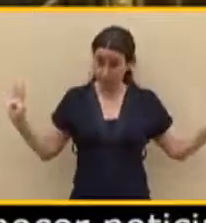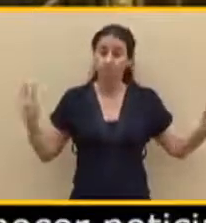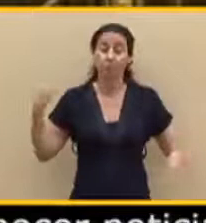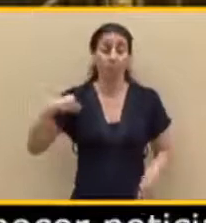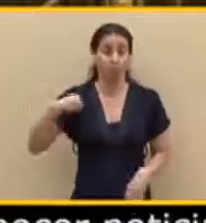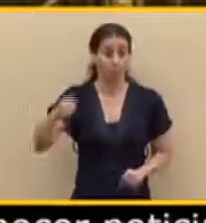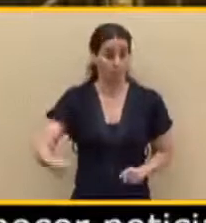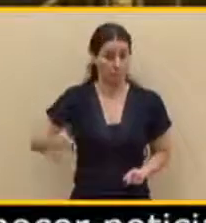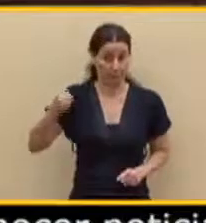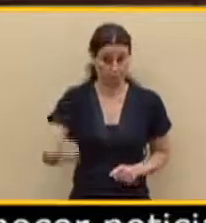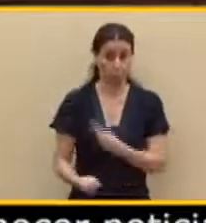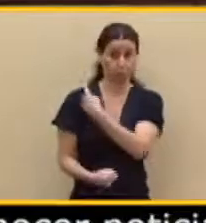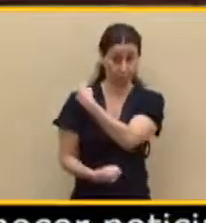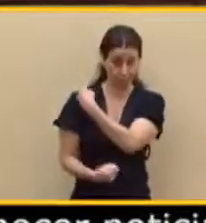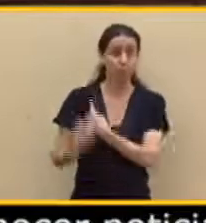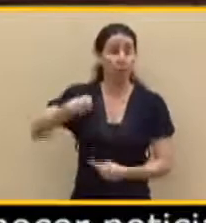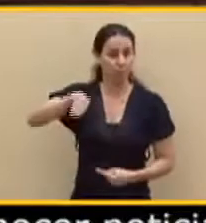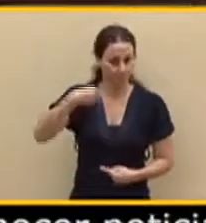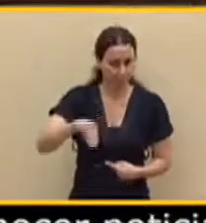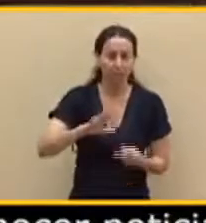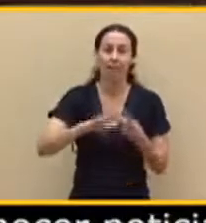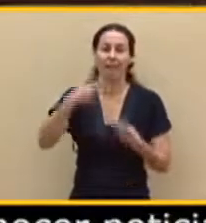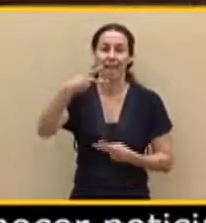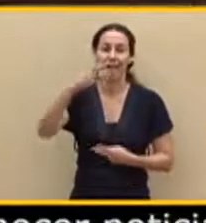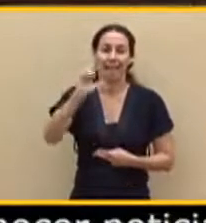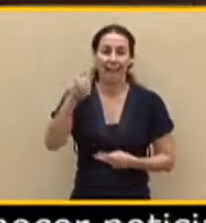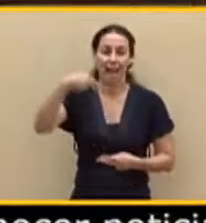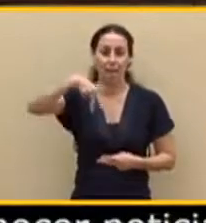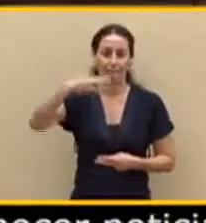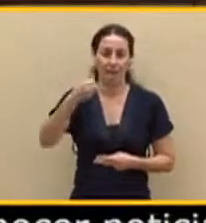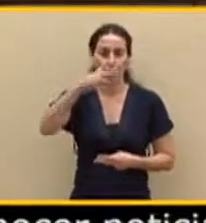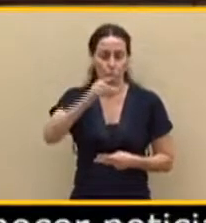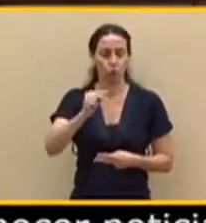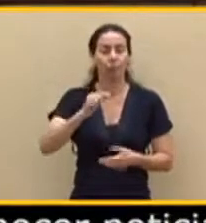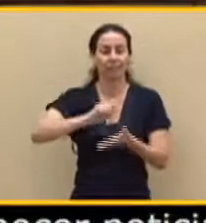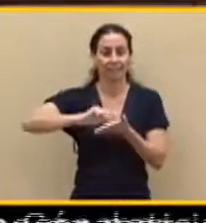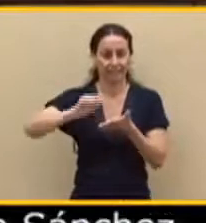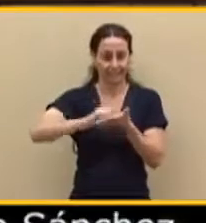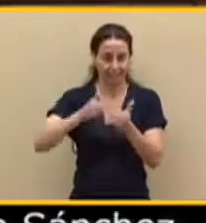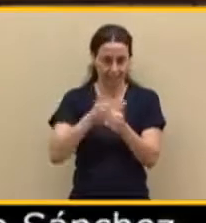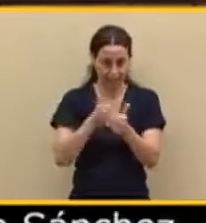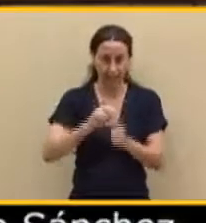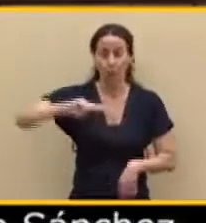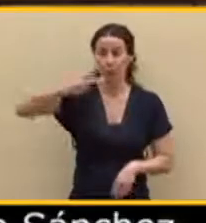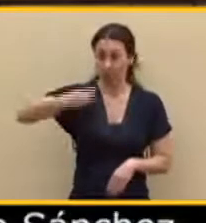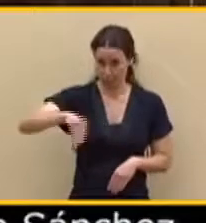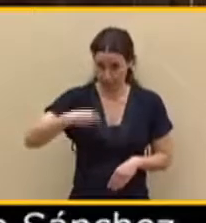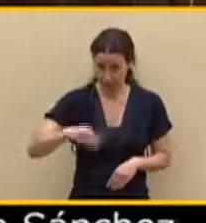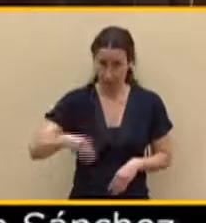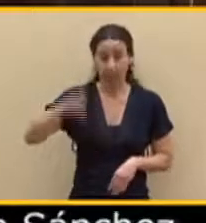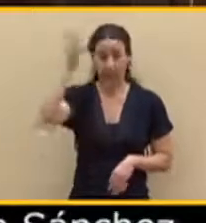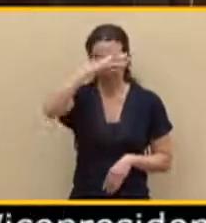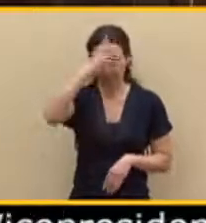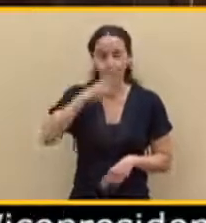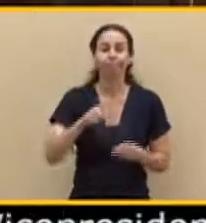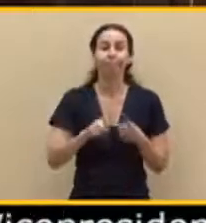autoridad del Estado; Alicia Sánchez Camacho, hoy secretaria primera del Congreso; Soraya Sáenz de Santamaría, hoy vicepresidenta del Gobierno;